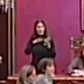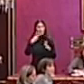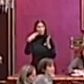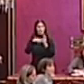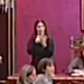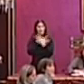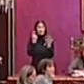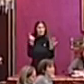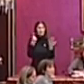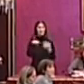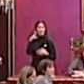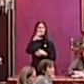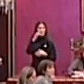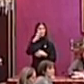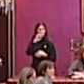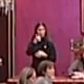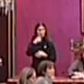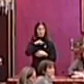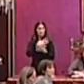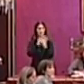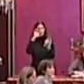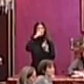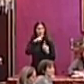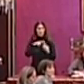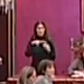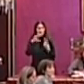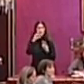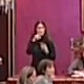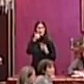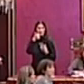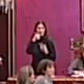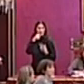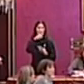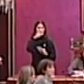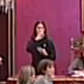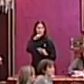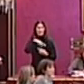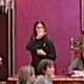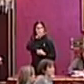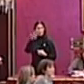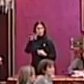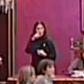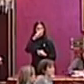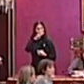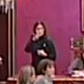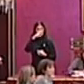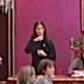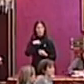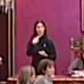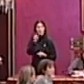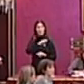2016, Victoria Sar Mazanet, de 19 años, Silvia Hernández Álvarez, de 34 años. En el mes de